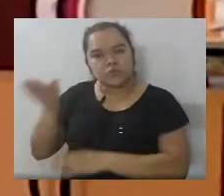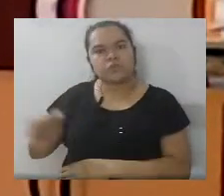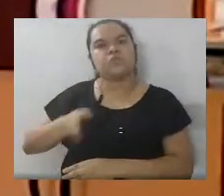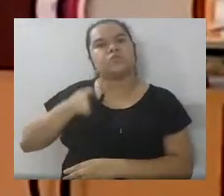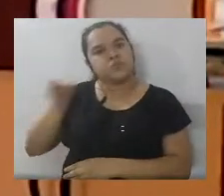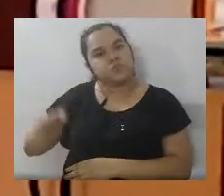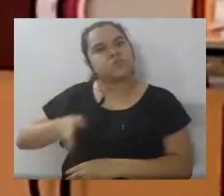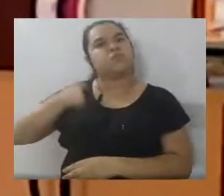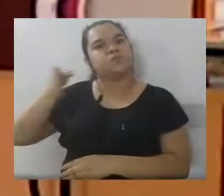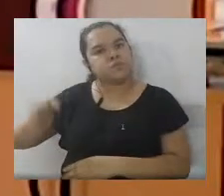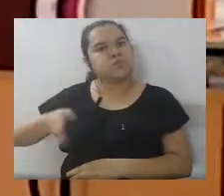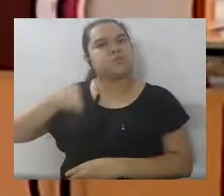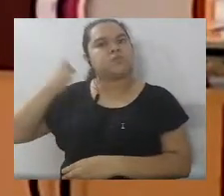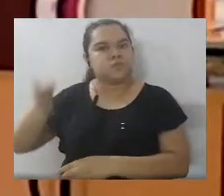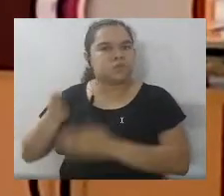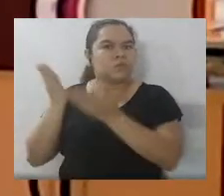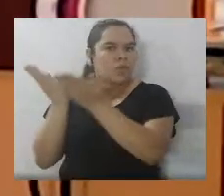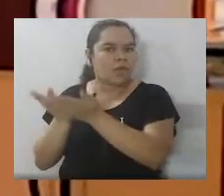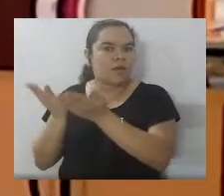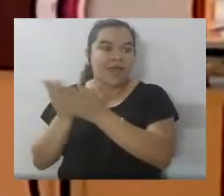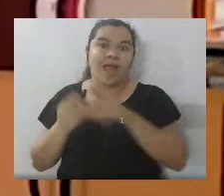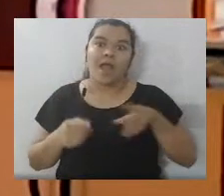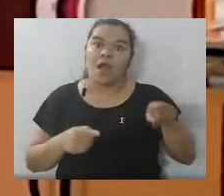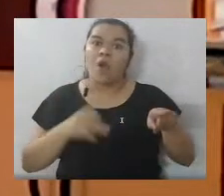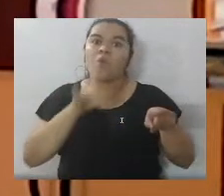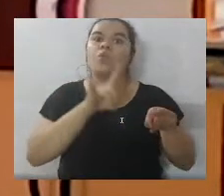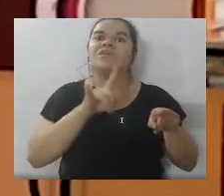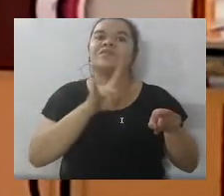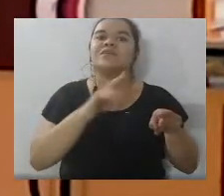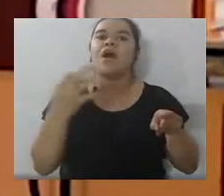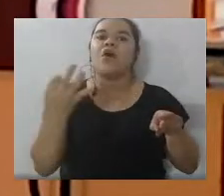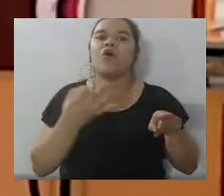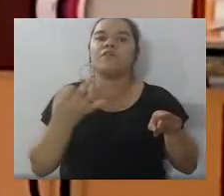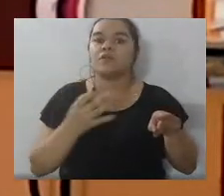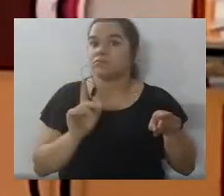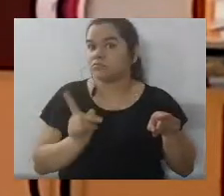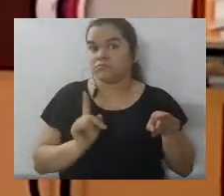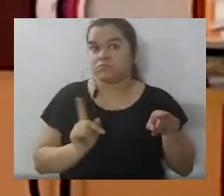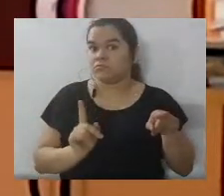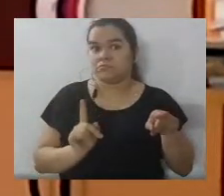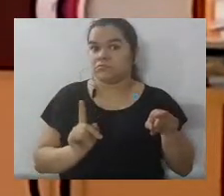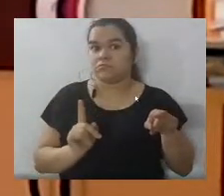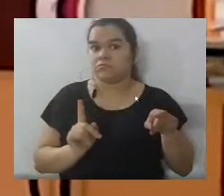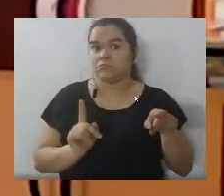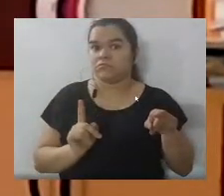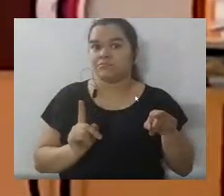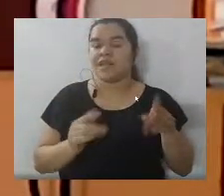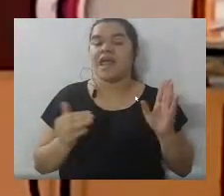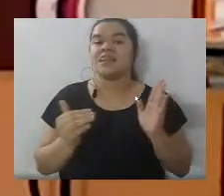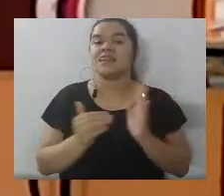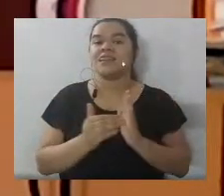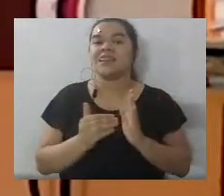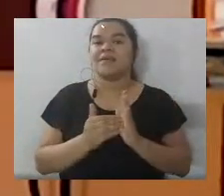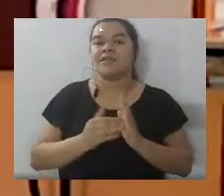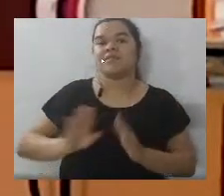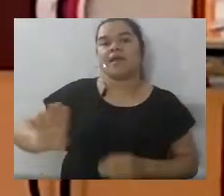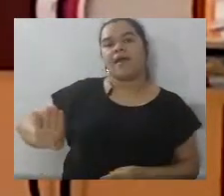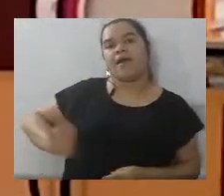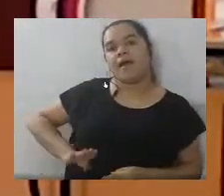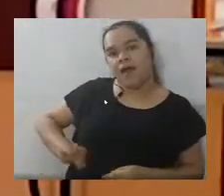la enseñanza universitaria no es obligatoria. Por lo tanto, la actitud que tiene el